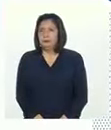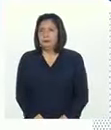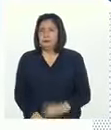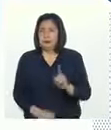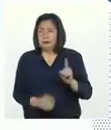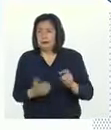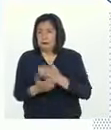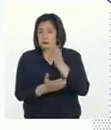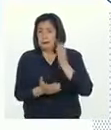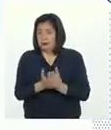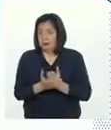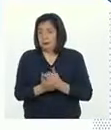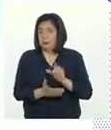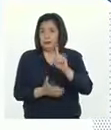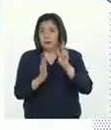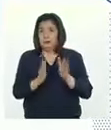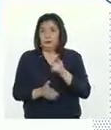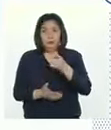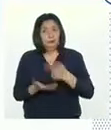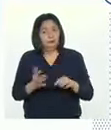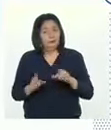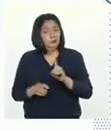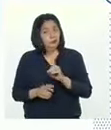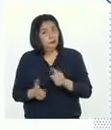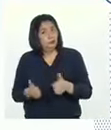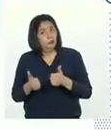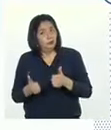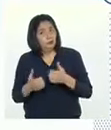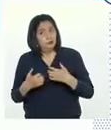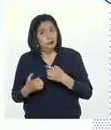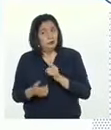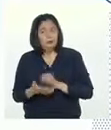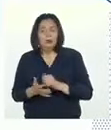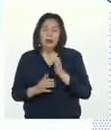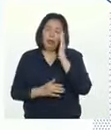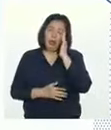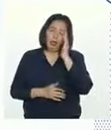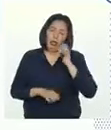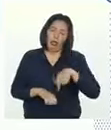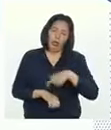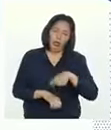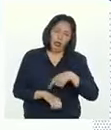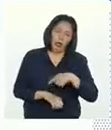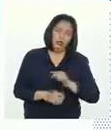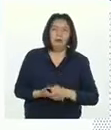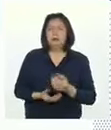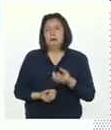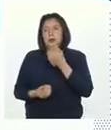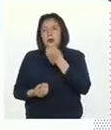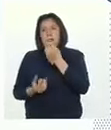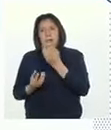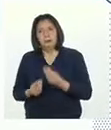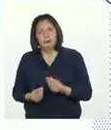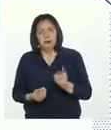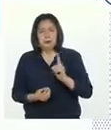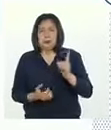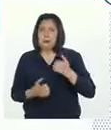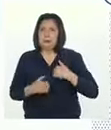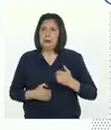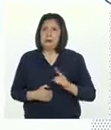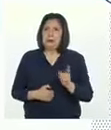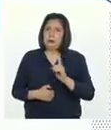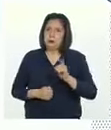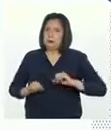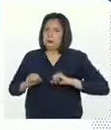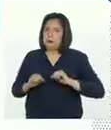El problema de Luis son sus acciones poco saludables, como dormir hasta tarde, comer poco, no bañarse y